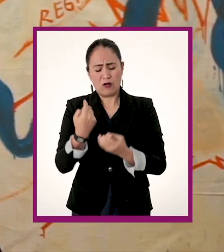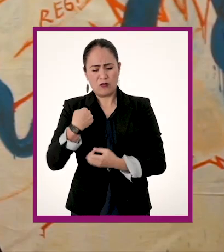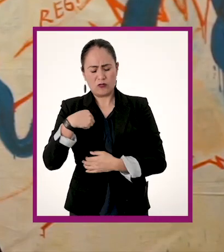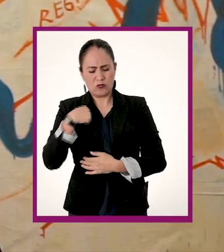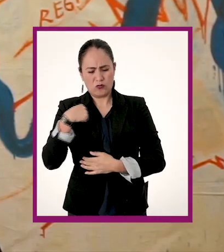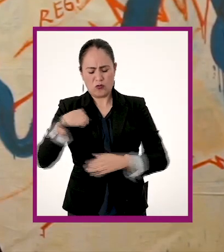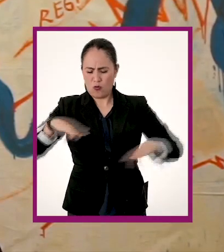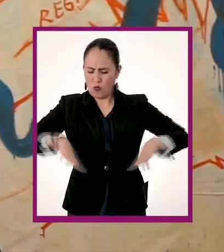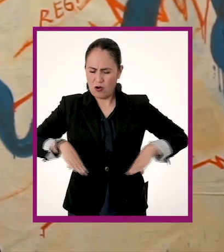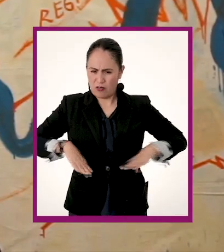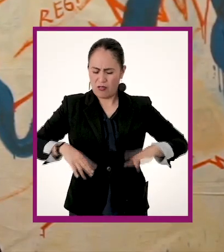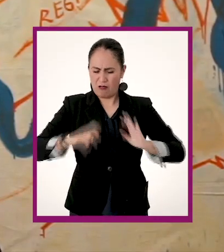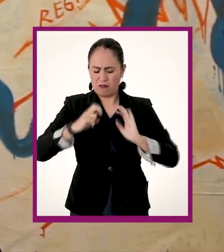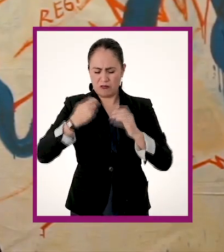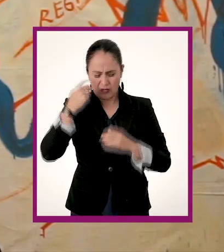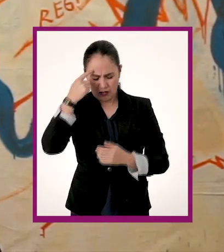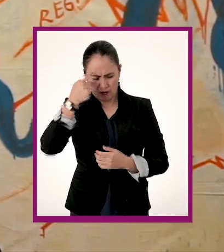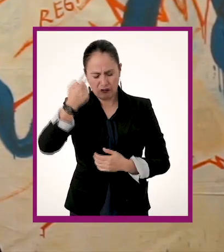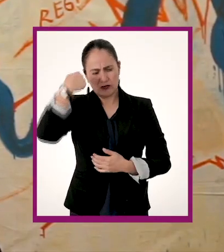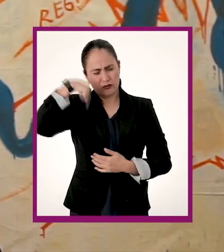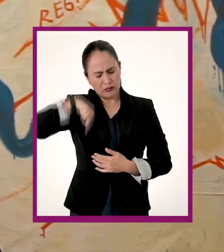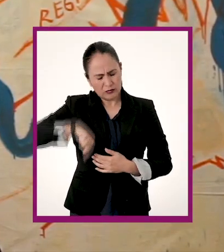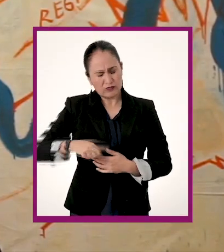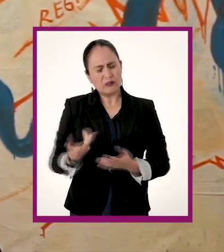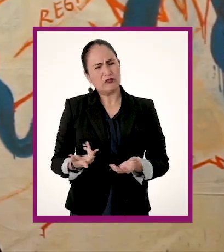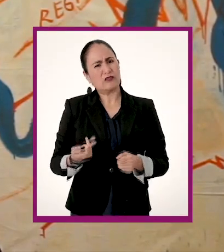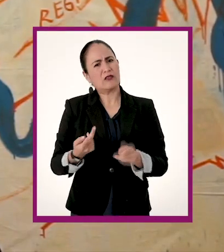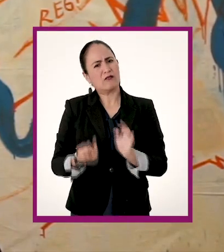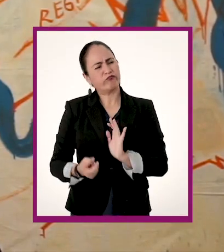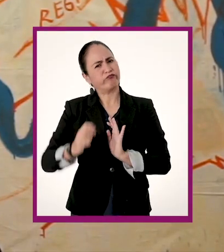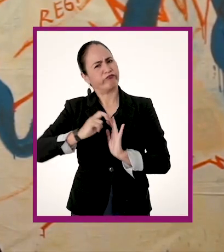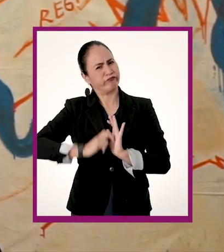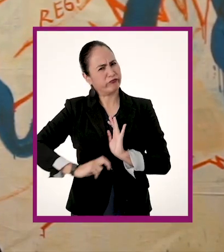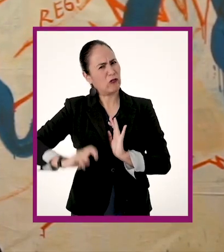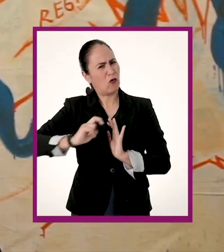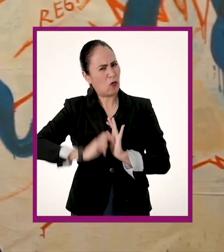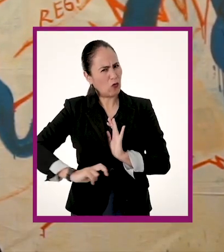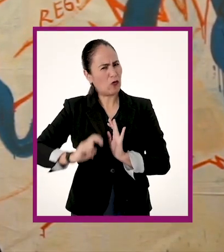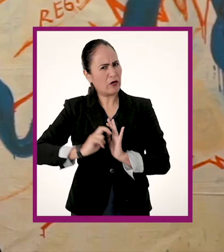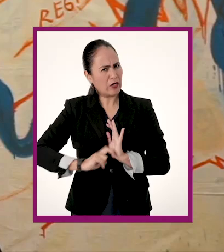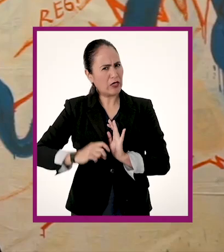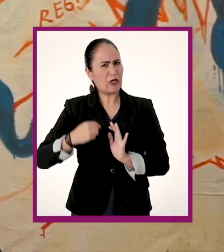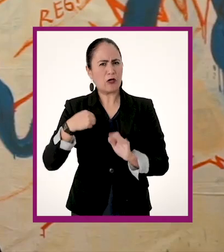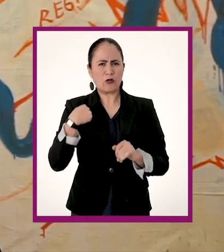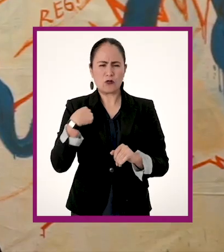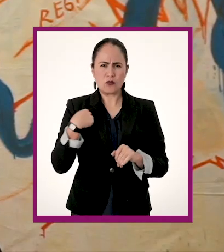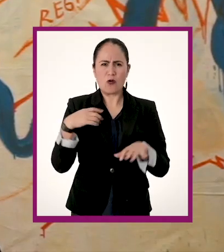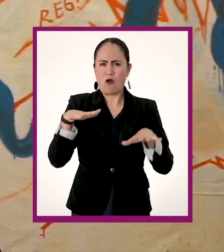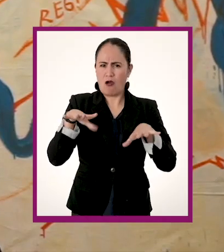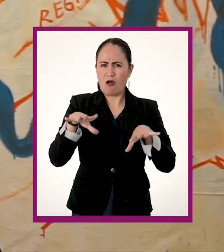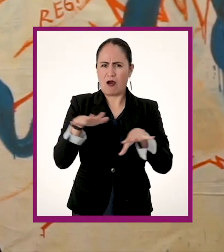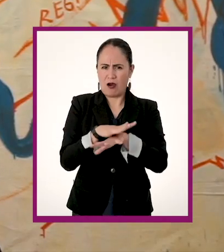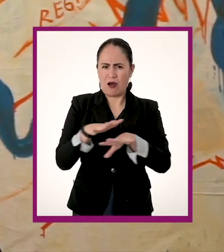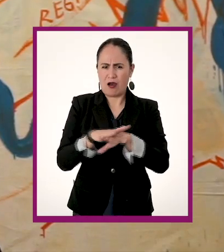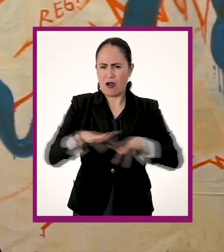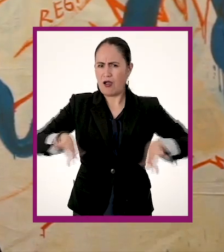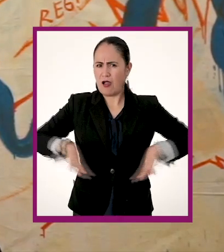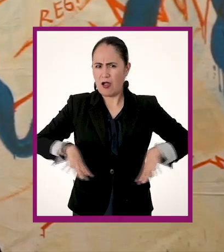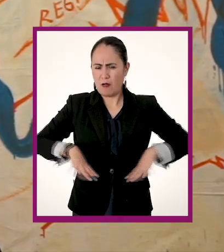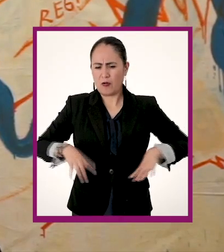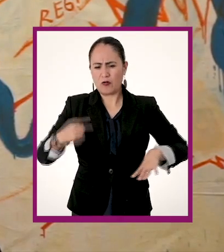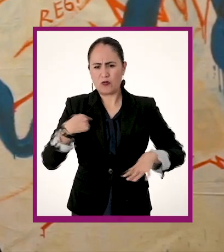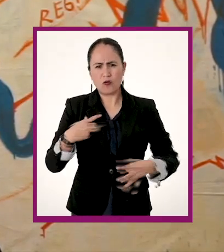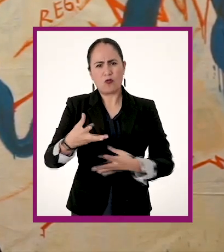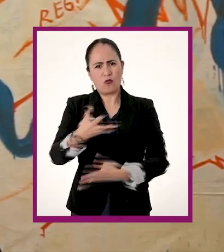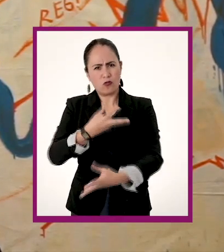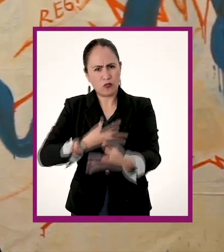lugar también de revisión de nosotros mismos, y que creo que me ha ayudado como a modificar la